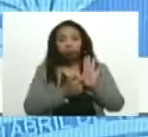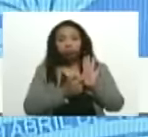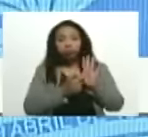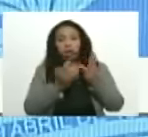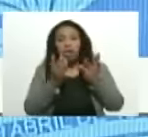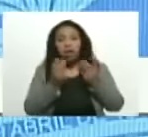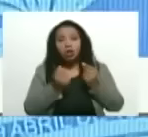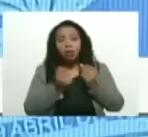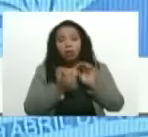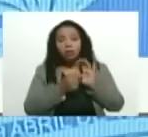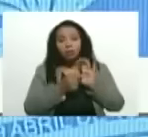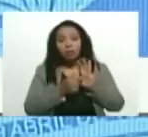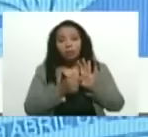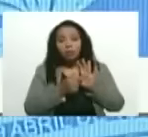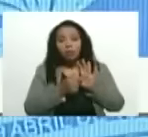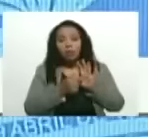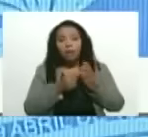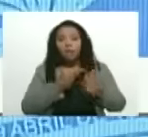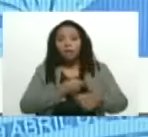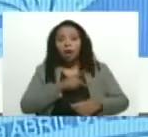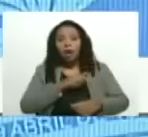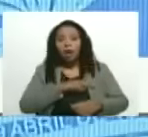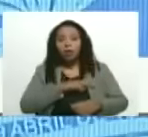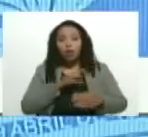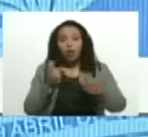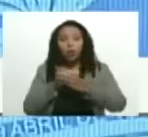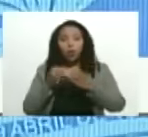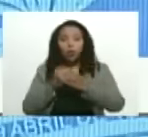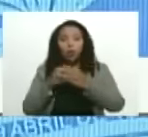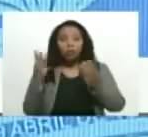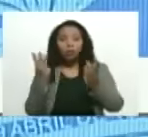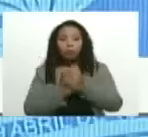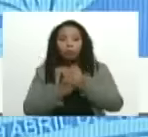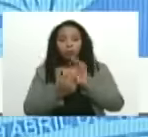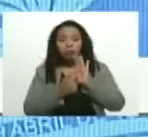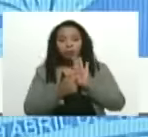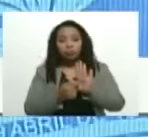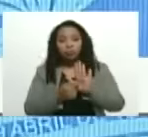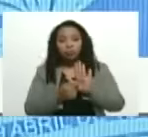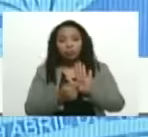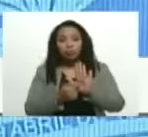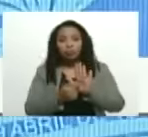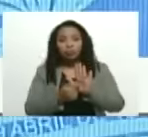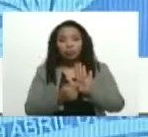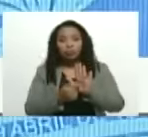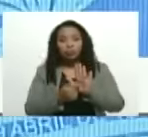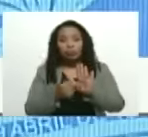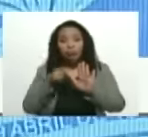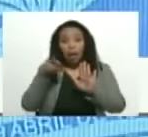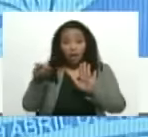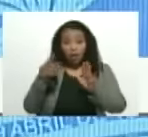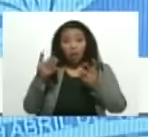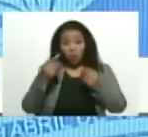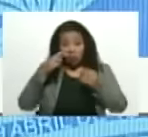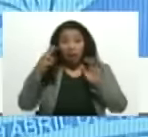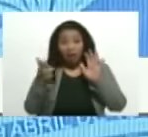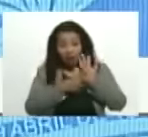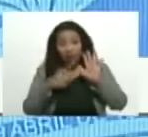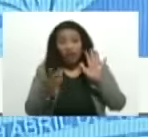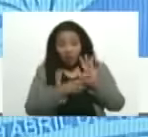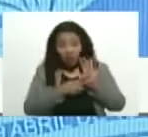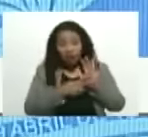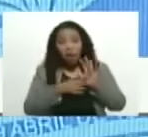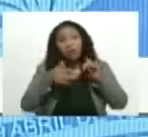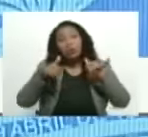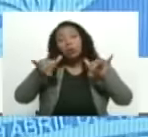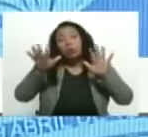números de los estafadores de la llamada comisión de primaria, lo vamos a demostrar, que para que esos números puedan ser verdad, lo de los supuestos boletines